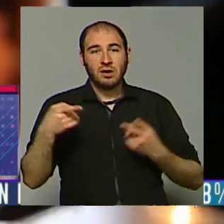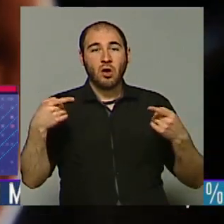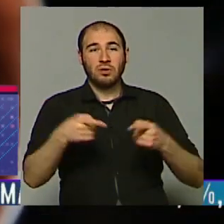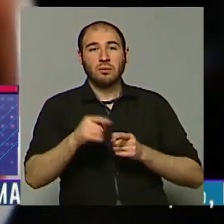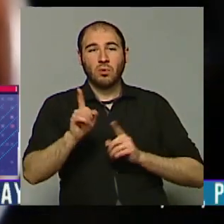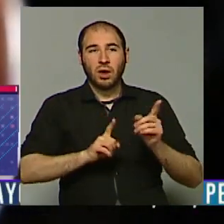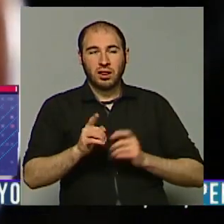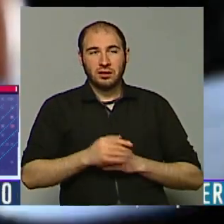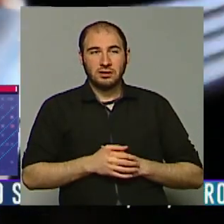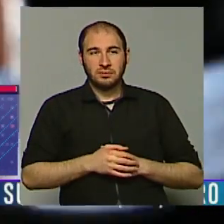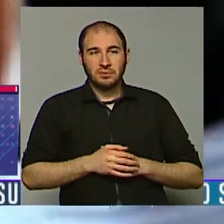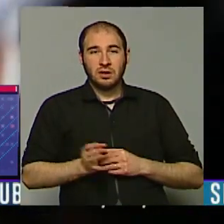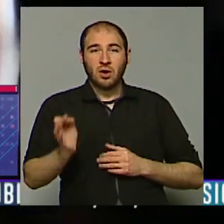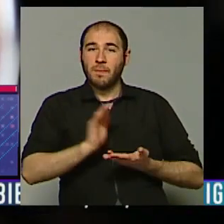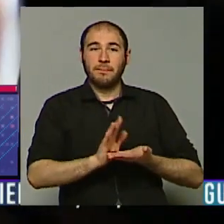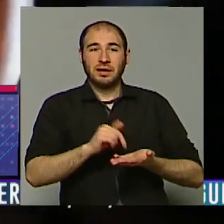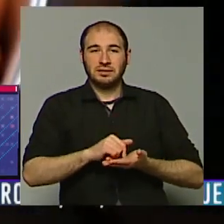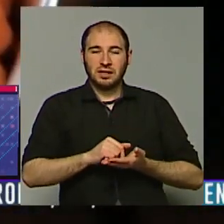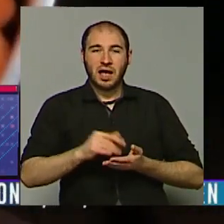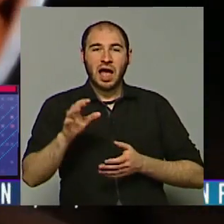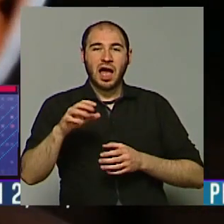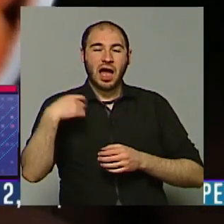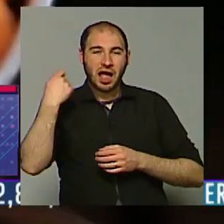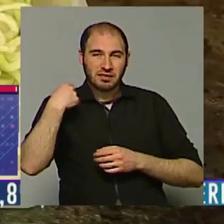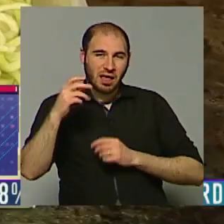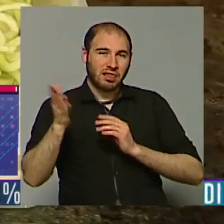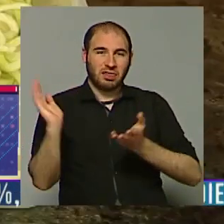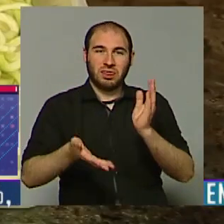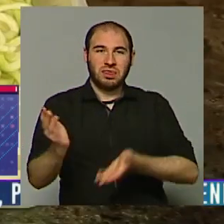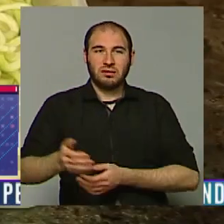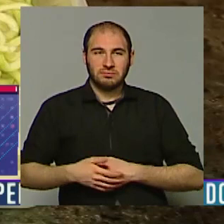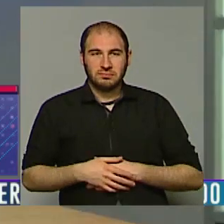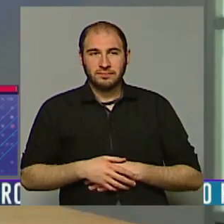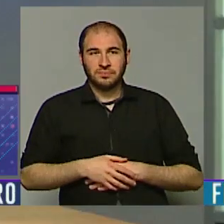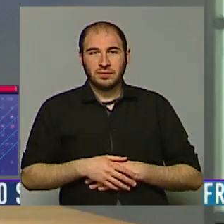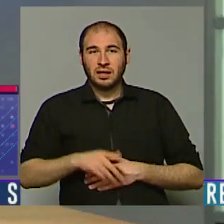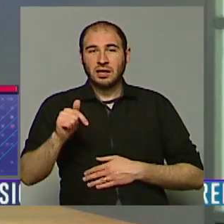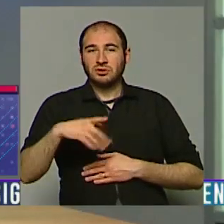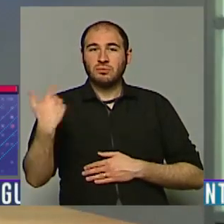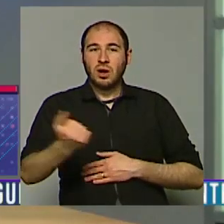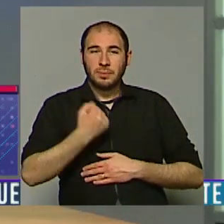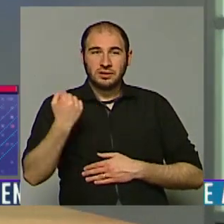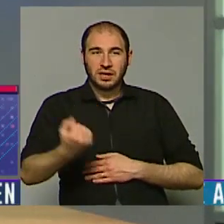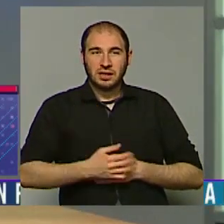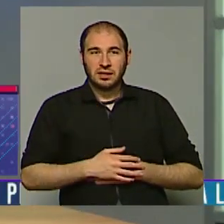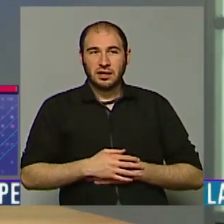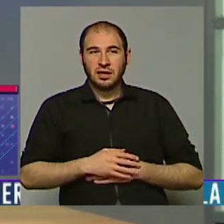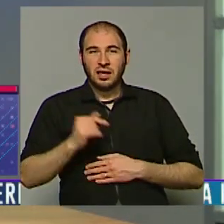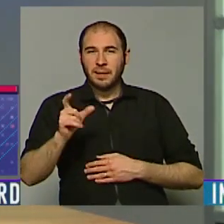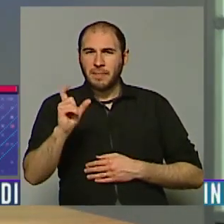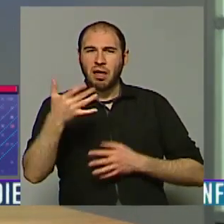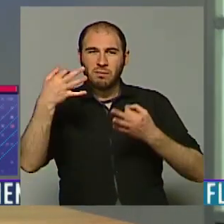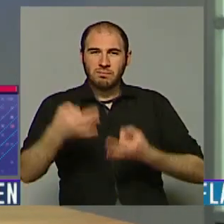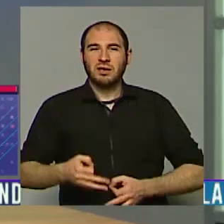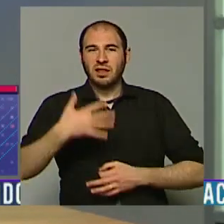objetivo o como base la explotación de animales. Claro, es importante por ahí tener bien el concepto